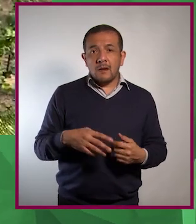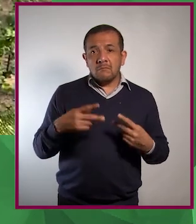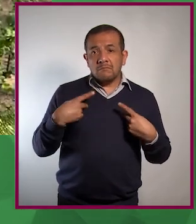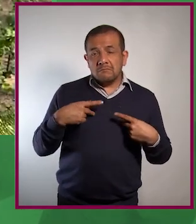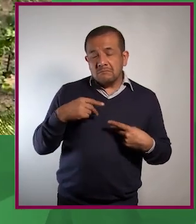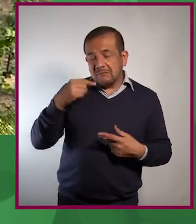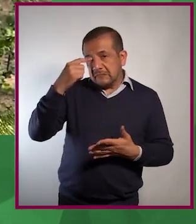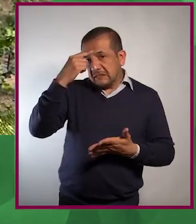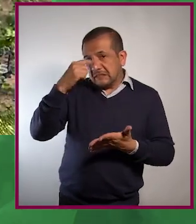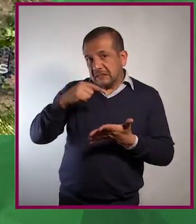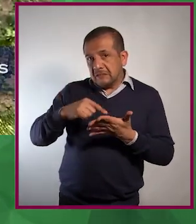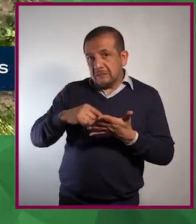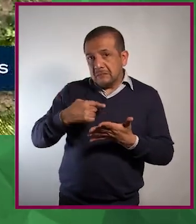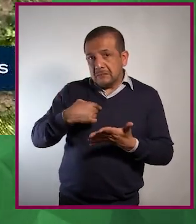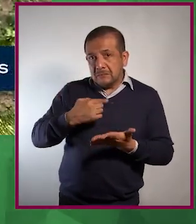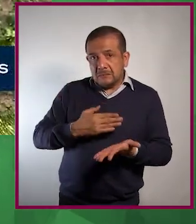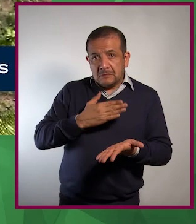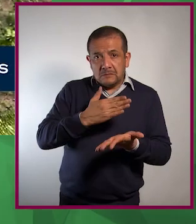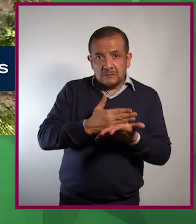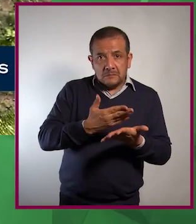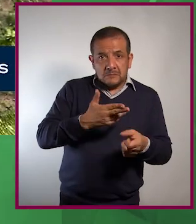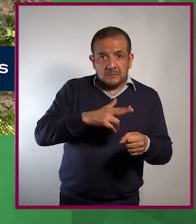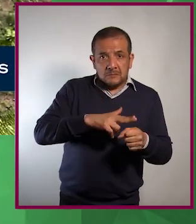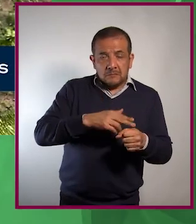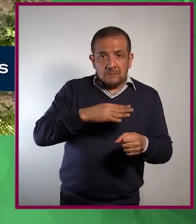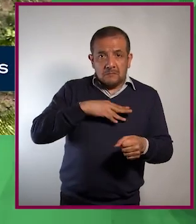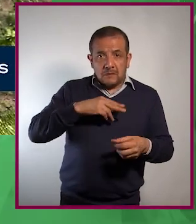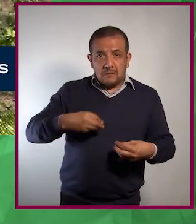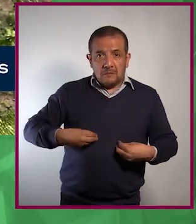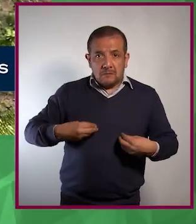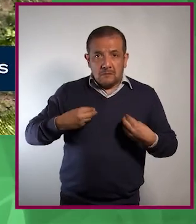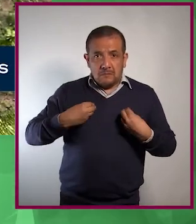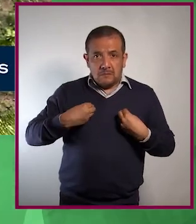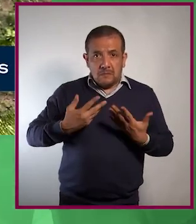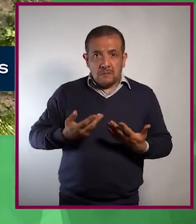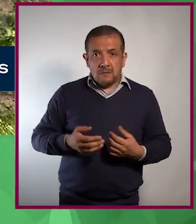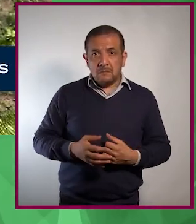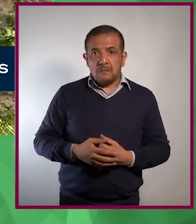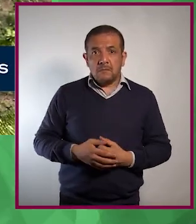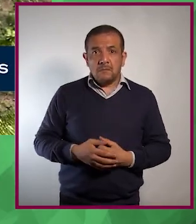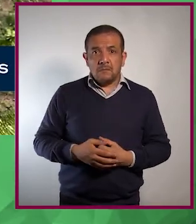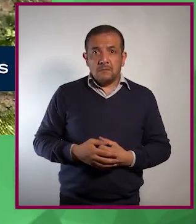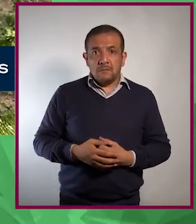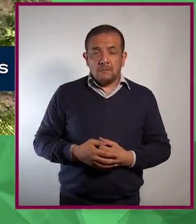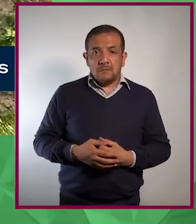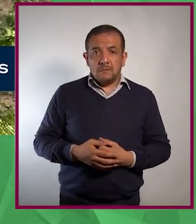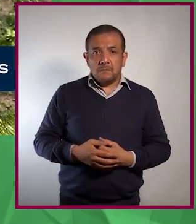Uno piensa, digo, pues me voy a tratar porque es mi vida la que